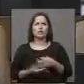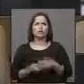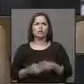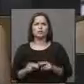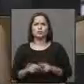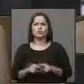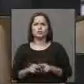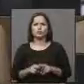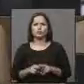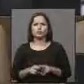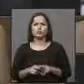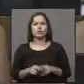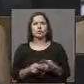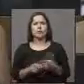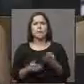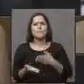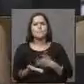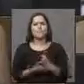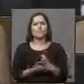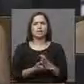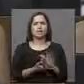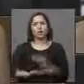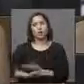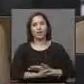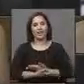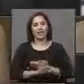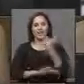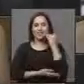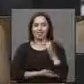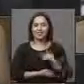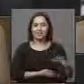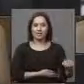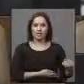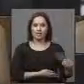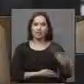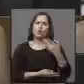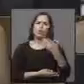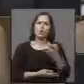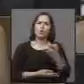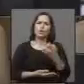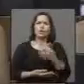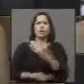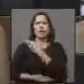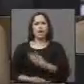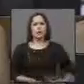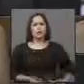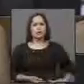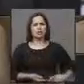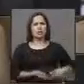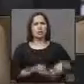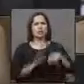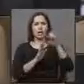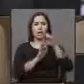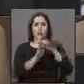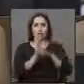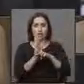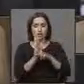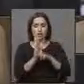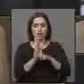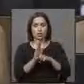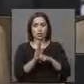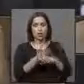infantil? ¿Por qué cuando asume la presidenta retira de este Congreso el proyecto para sala cuna universal,